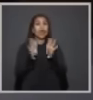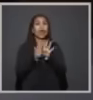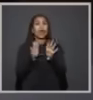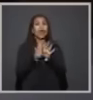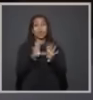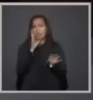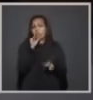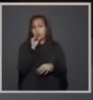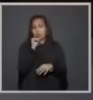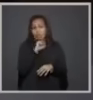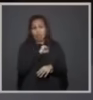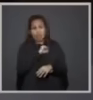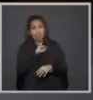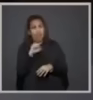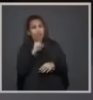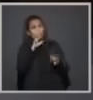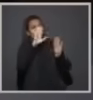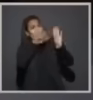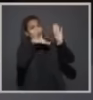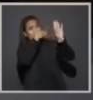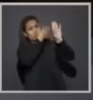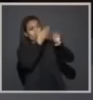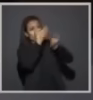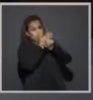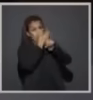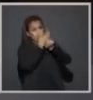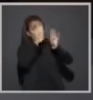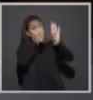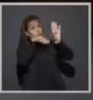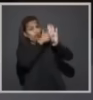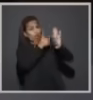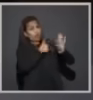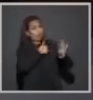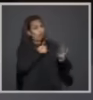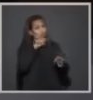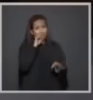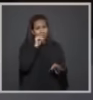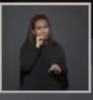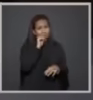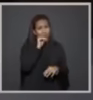porque tenemos con Estados Unidos